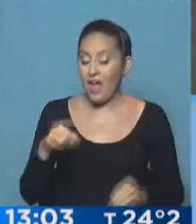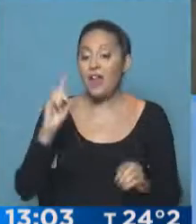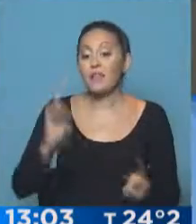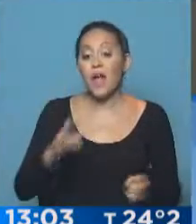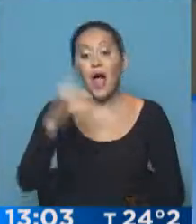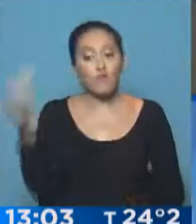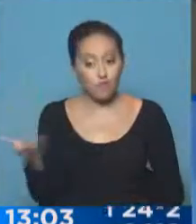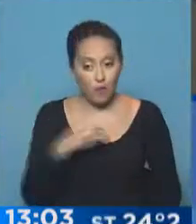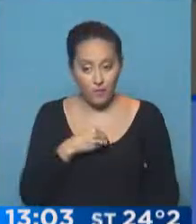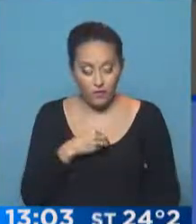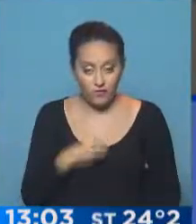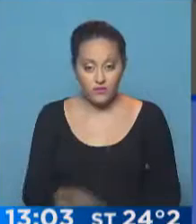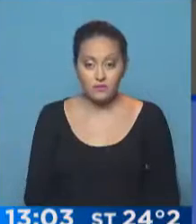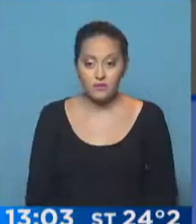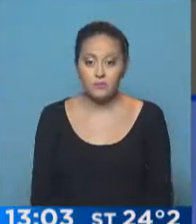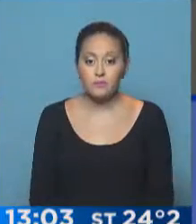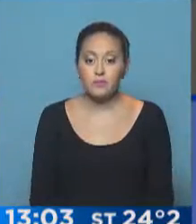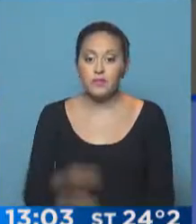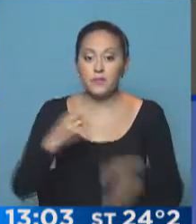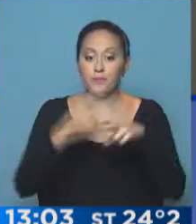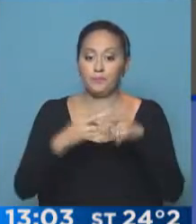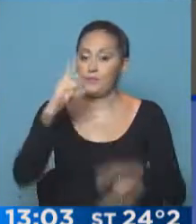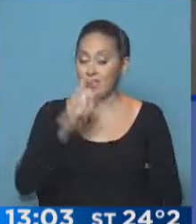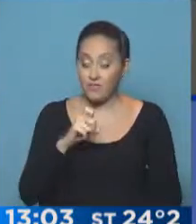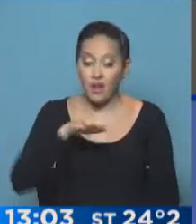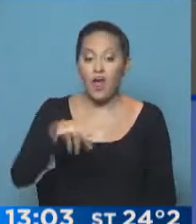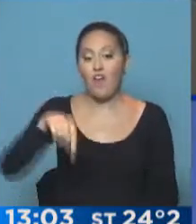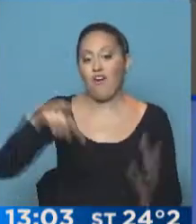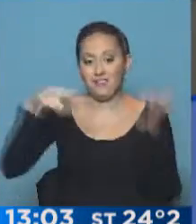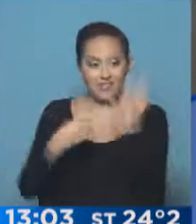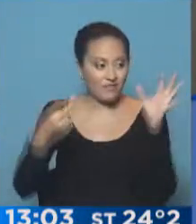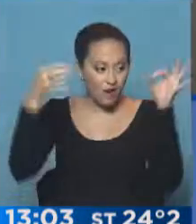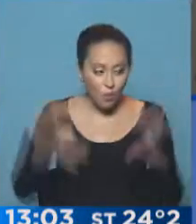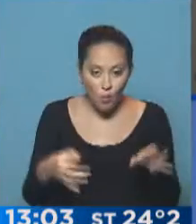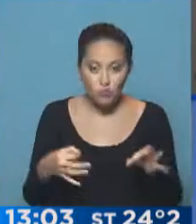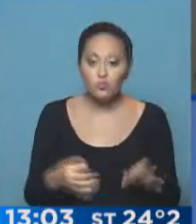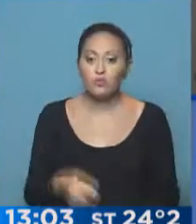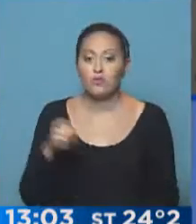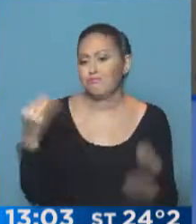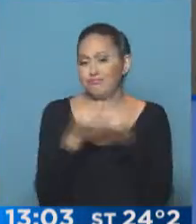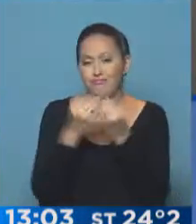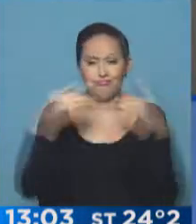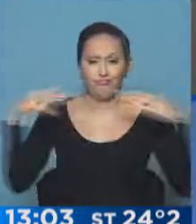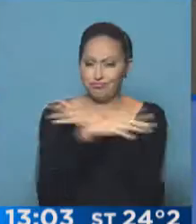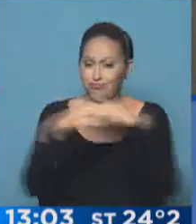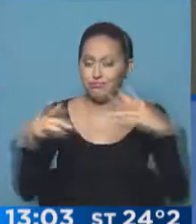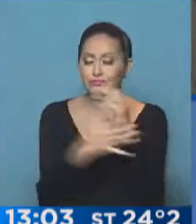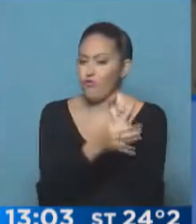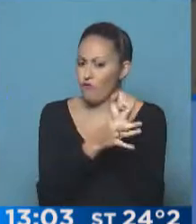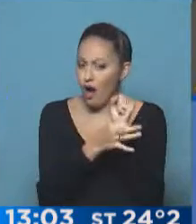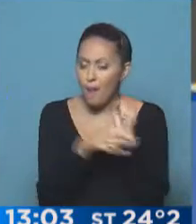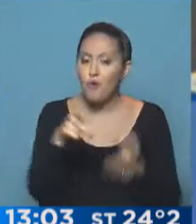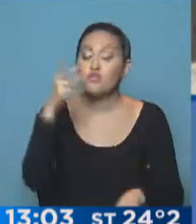de buenos aires- hoy aquí en las distintas plazas de belgrano estamos aquí en la central diríamos de la más transitada la más conocida la famosa